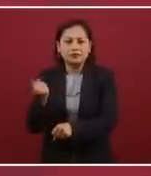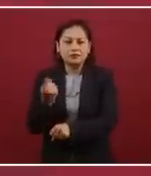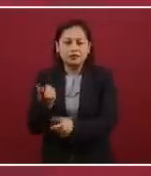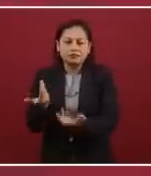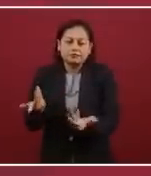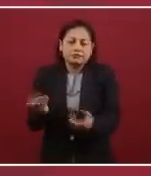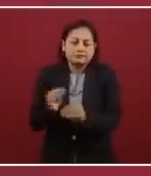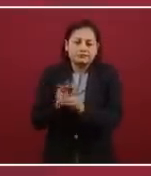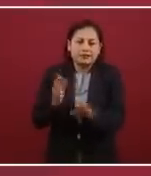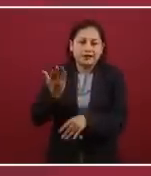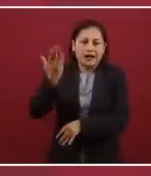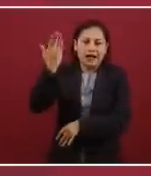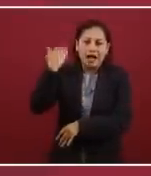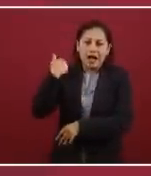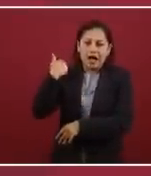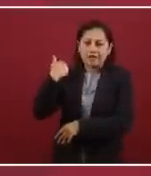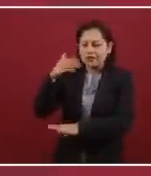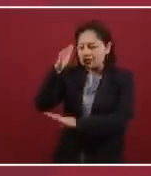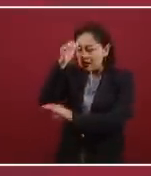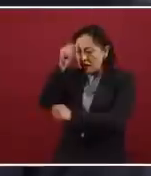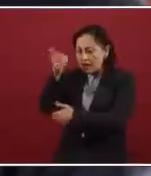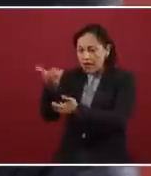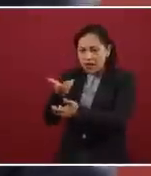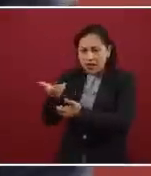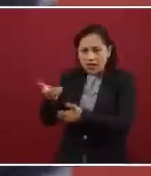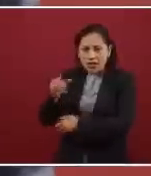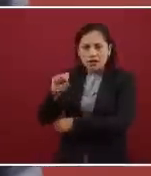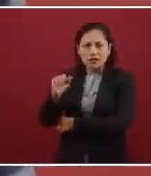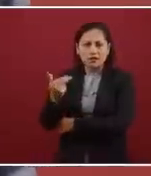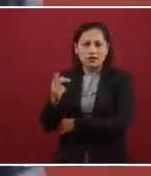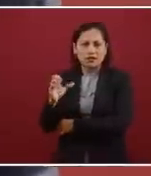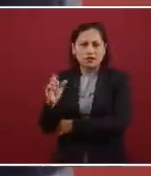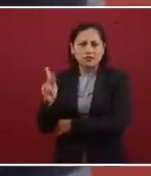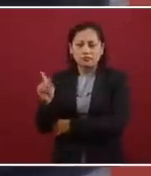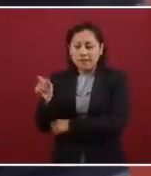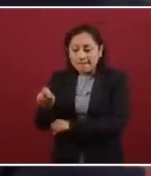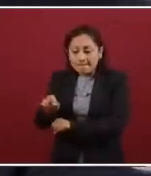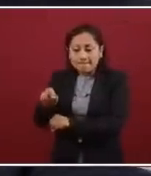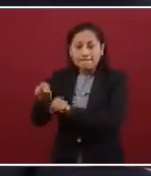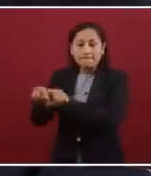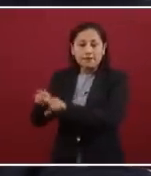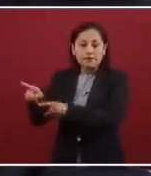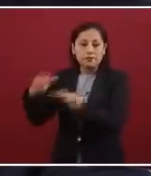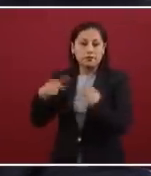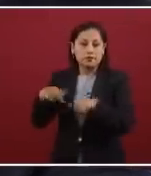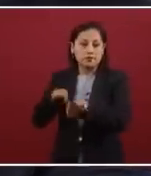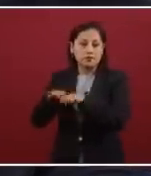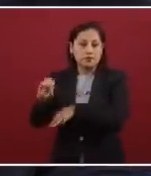Hacienda. Los mismos de Hacienda les hablaban a los gobiernos estatales.